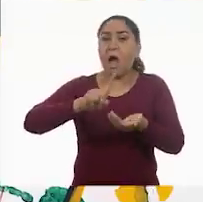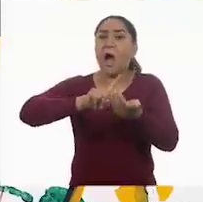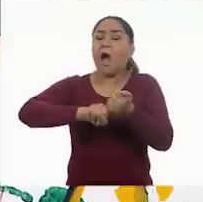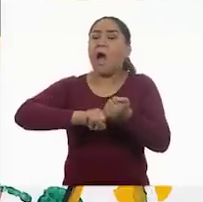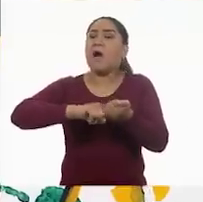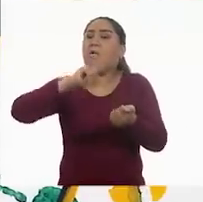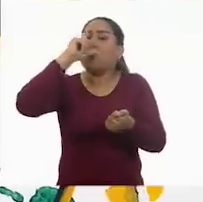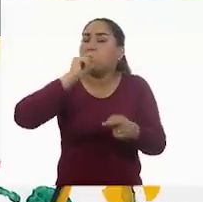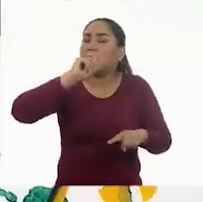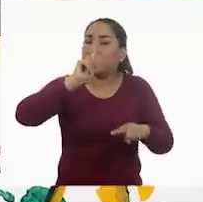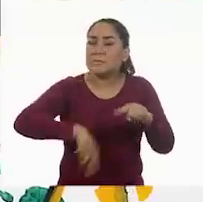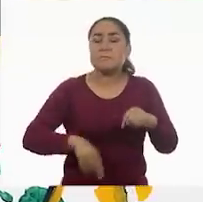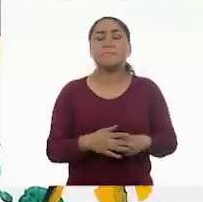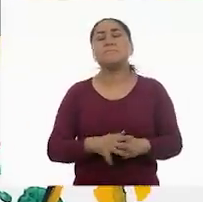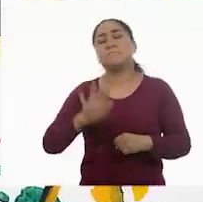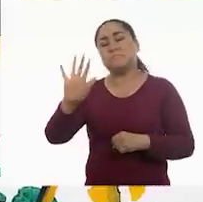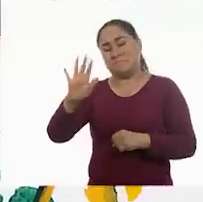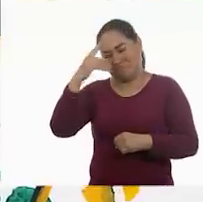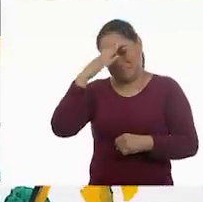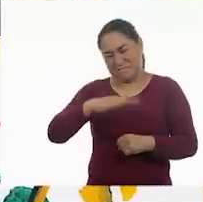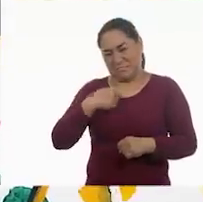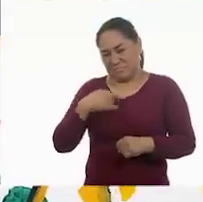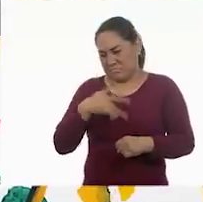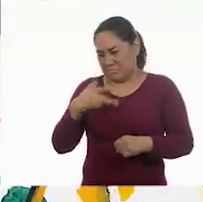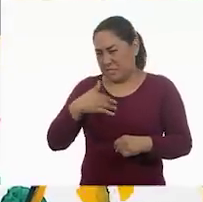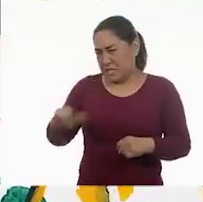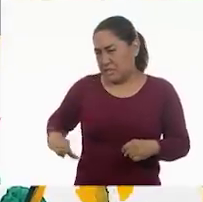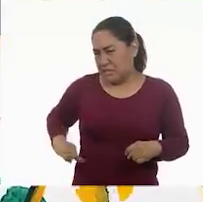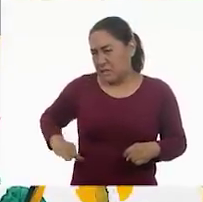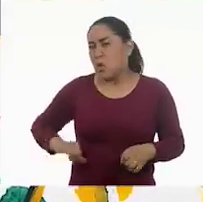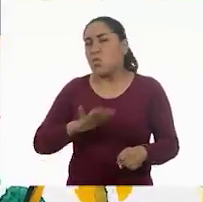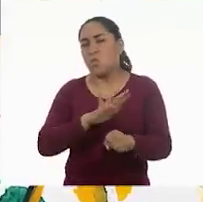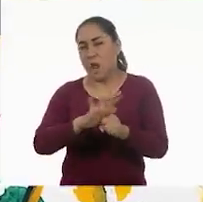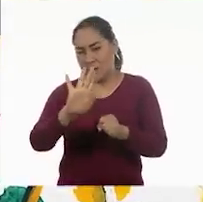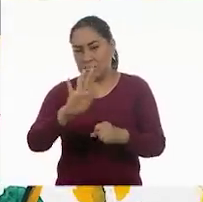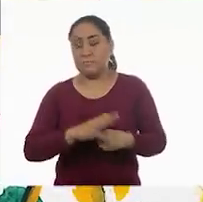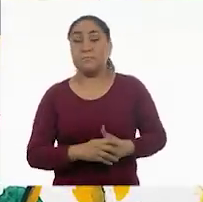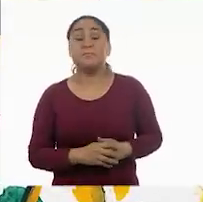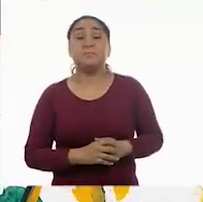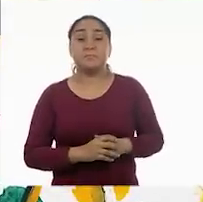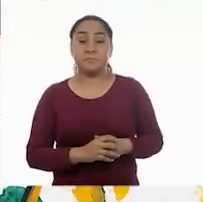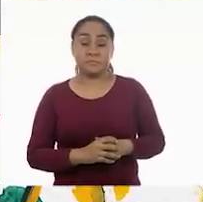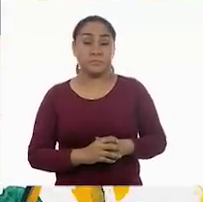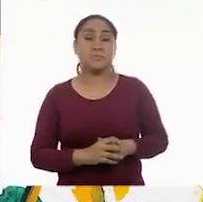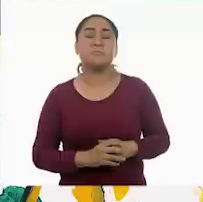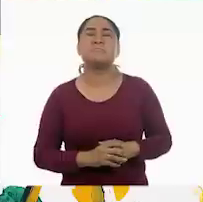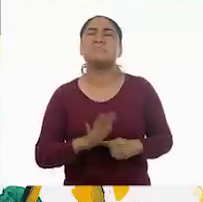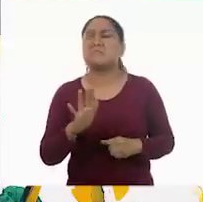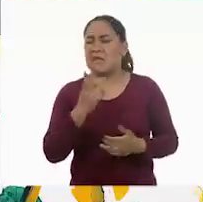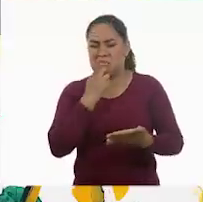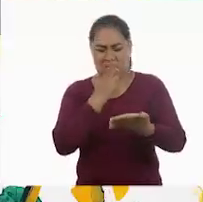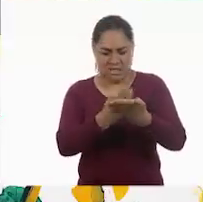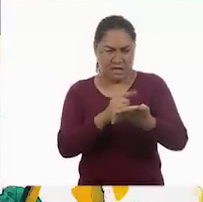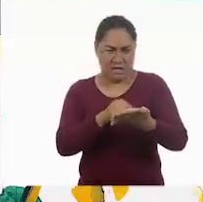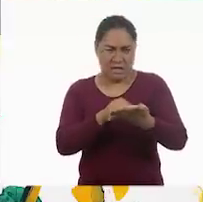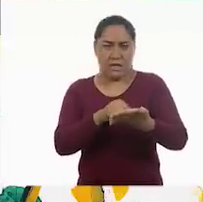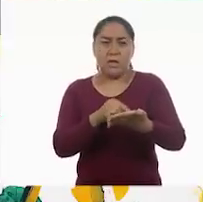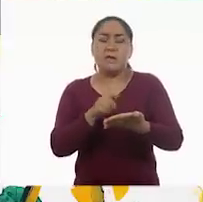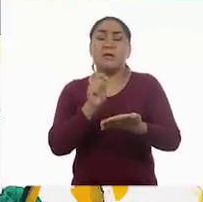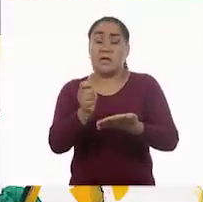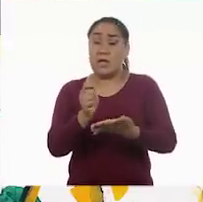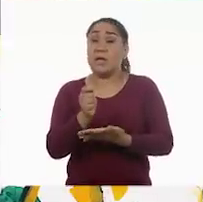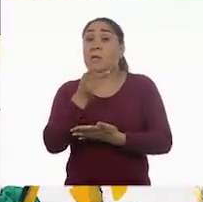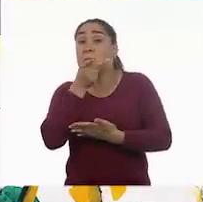mí, ¿sabes qué me pareció interesante, Cristina? Que mencionan como un derecho el que